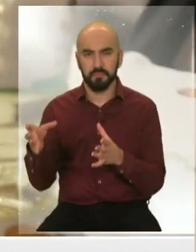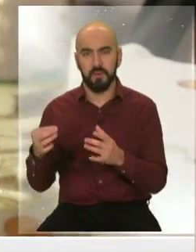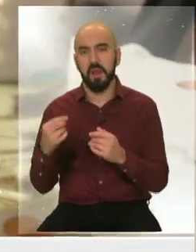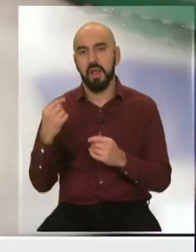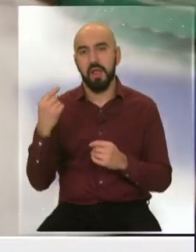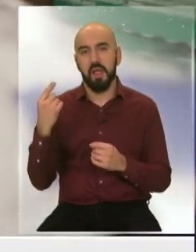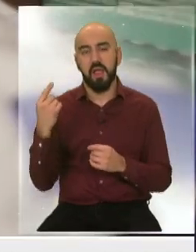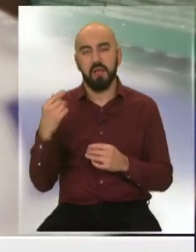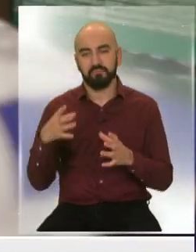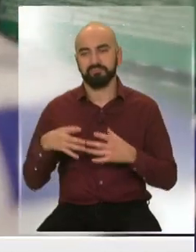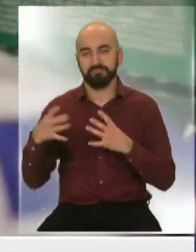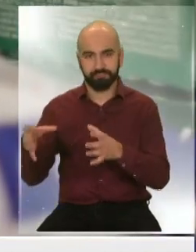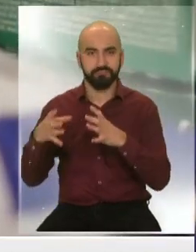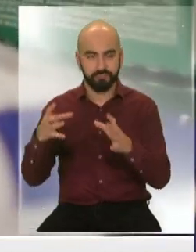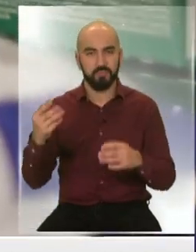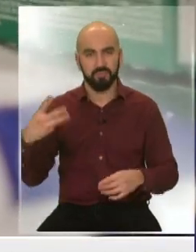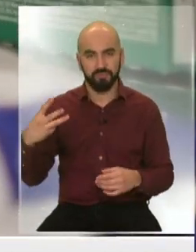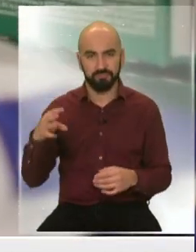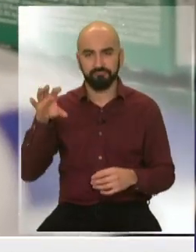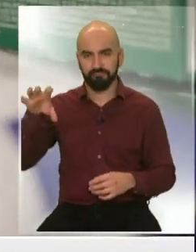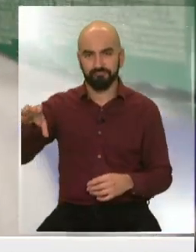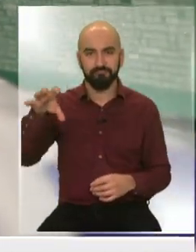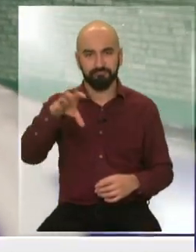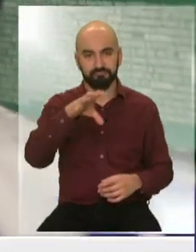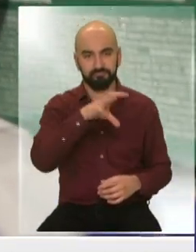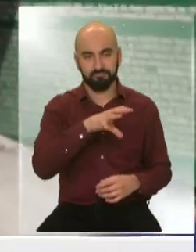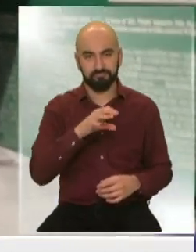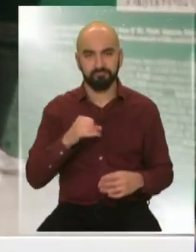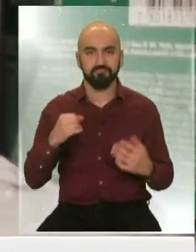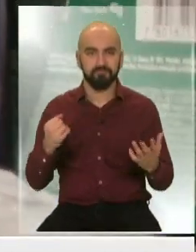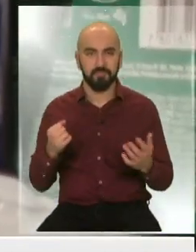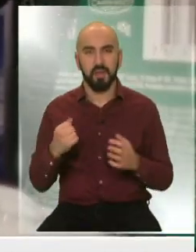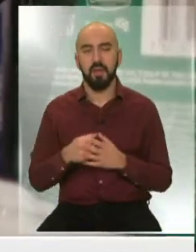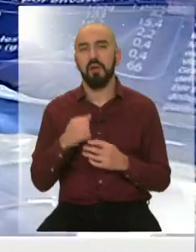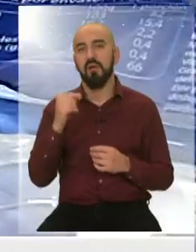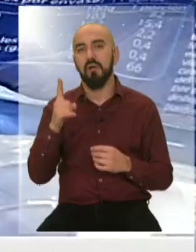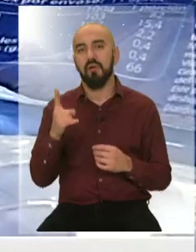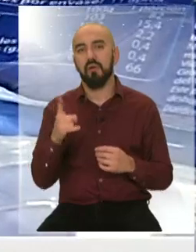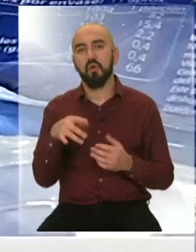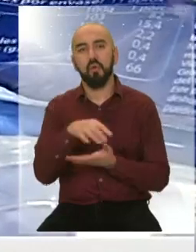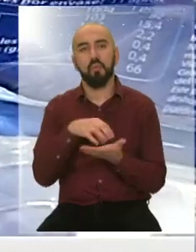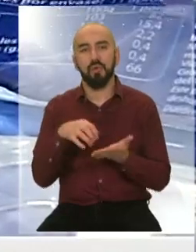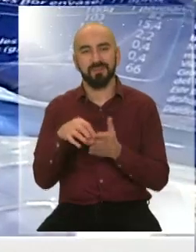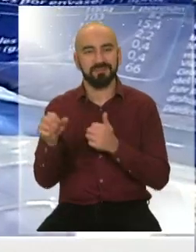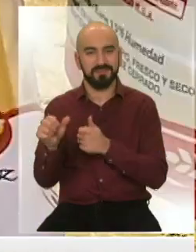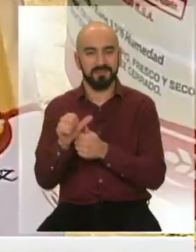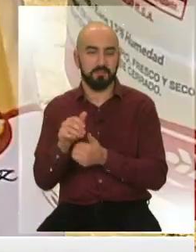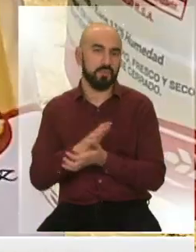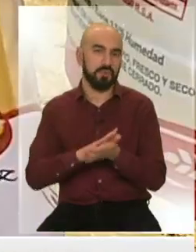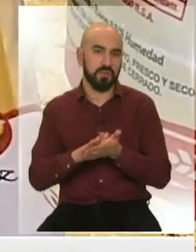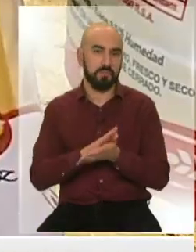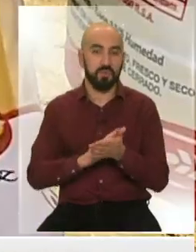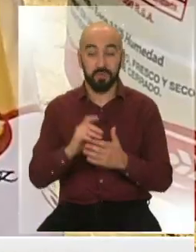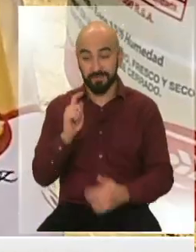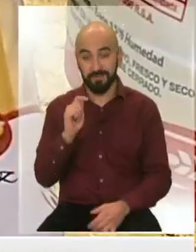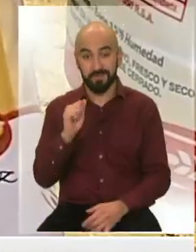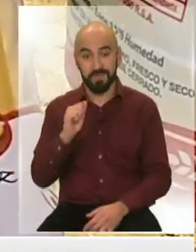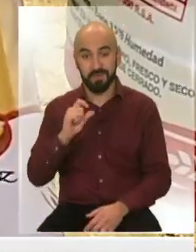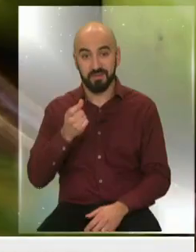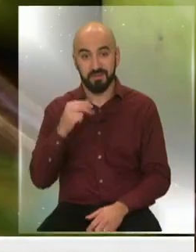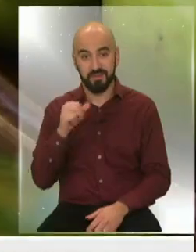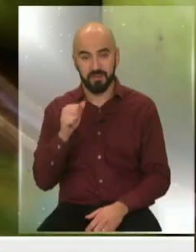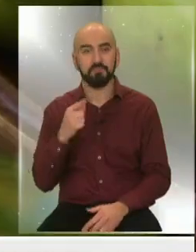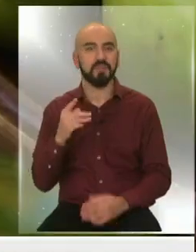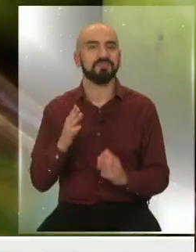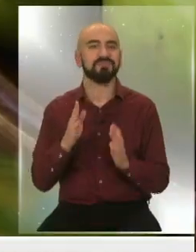de los municipios. Desde estos lugares de acopio, a cada lugar de acopio se le ha asignado las comunas cercanas. Por ejemplo, el regimiento Tacna en